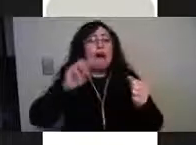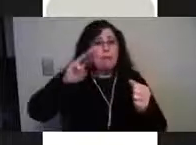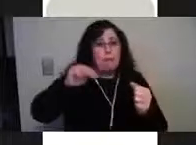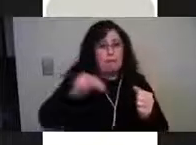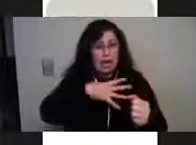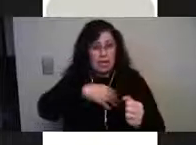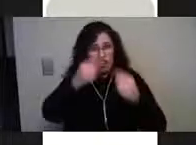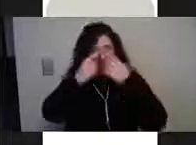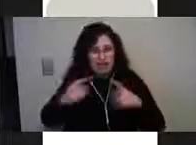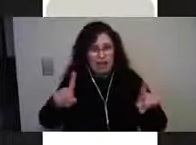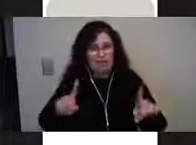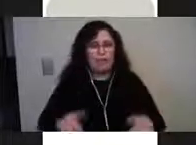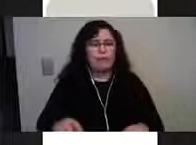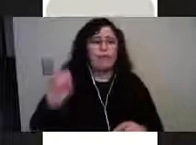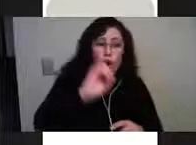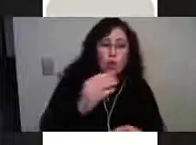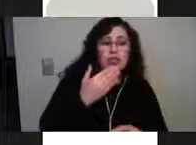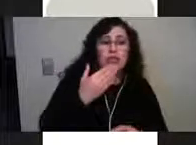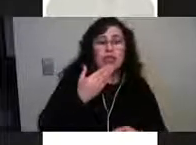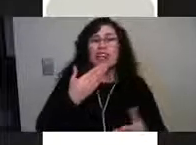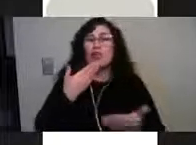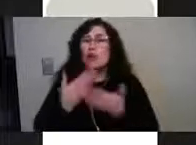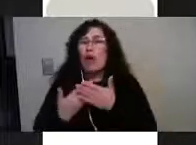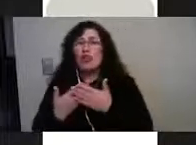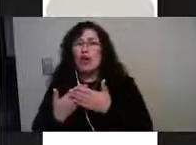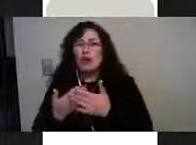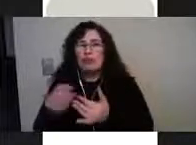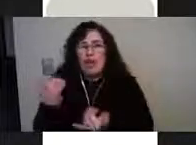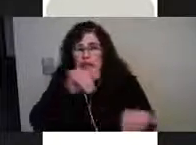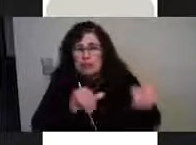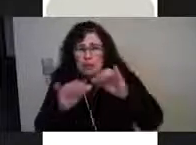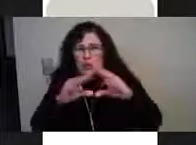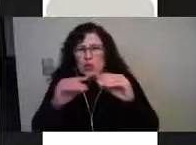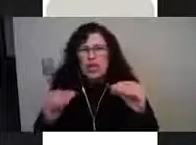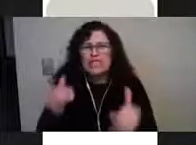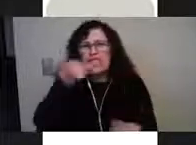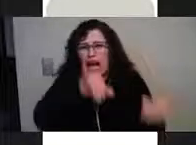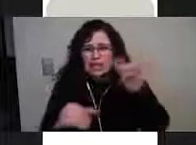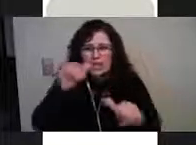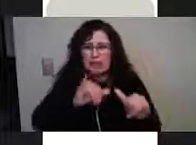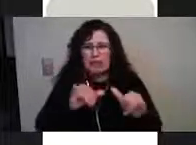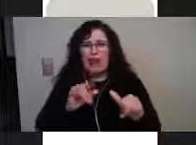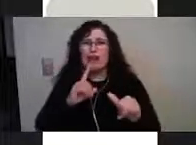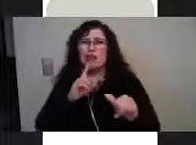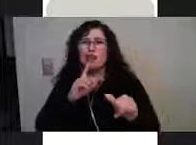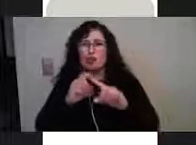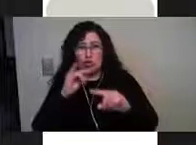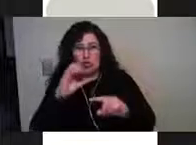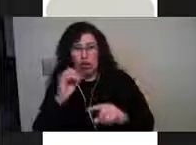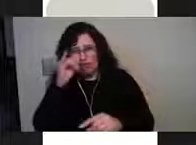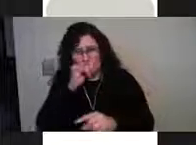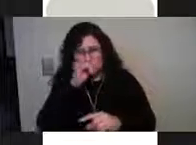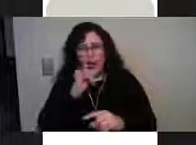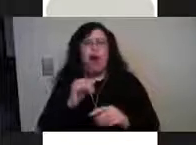químicas y o tóxicas que pueden alterar el normal desarrollo del sistema nervioso central, ¿ya?